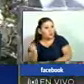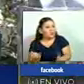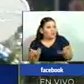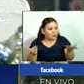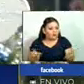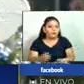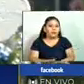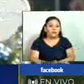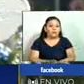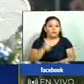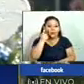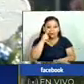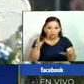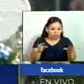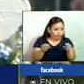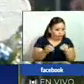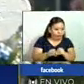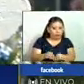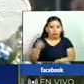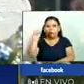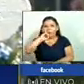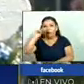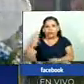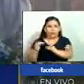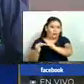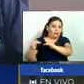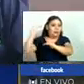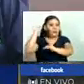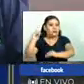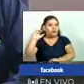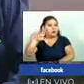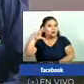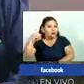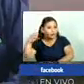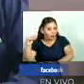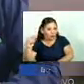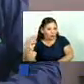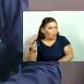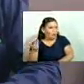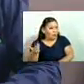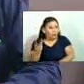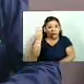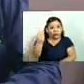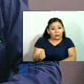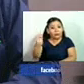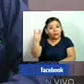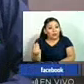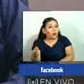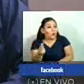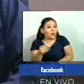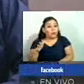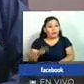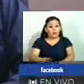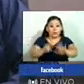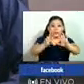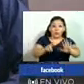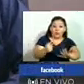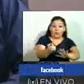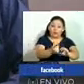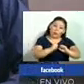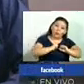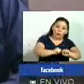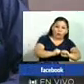la cantidad podemos hablar de un 500% diariamente estamos hablando que están muriendo alrededor de 7 8 personas